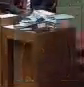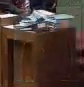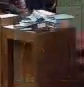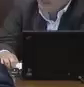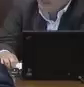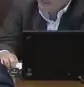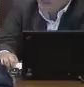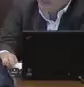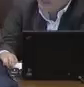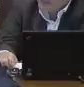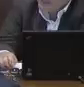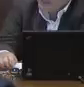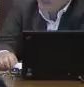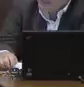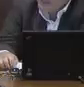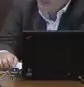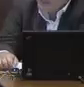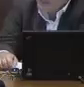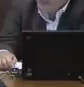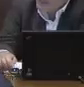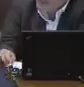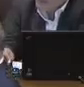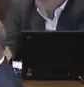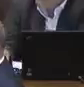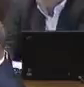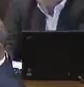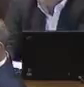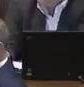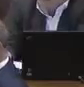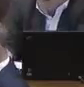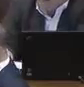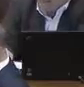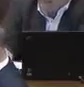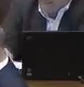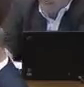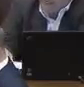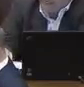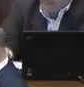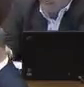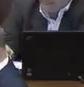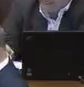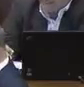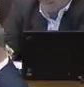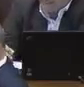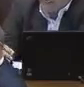Diputado con cargo a la bancada, o si no a la presidencia, le ofrezco un minutito más.